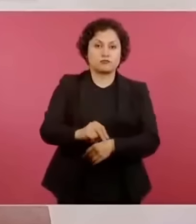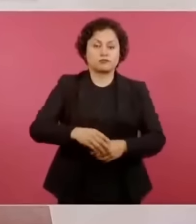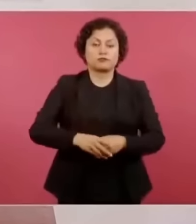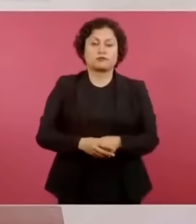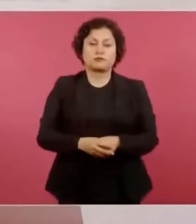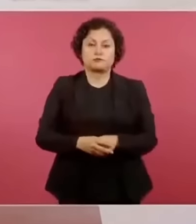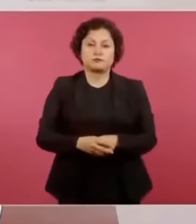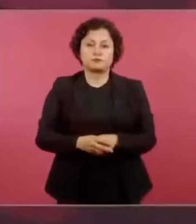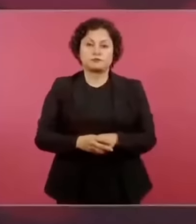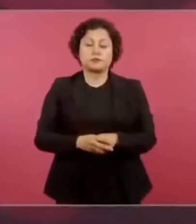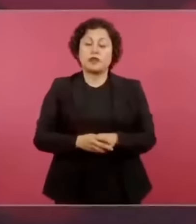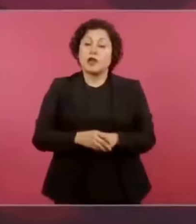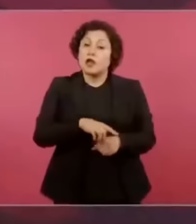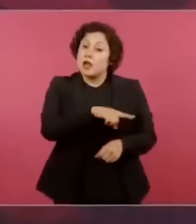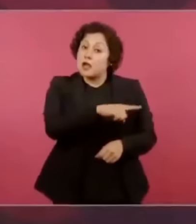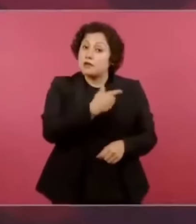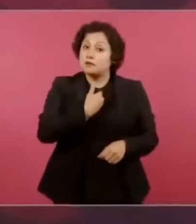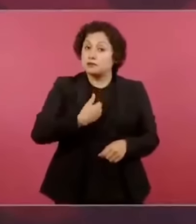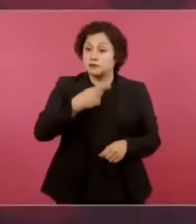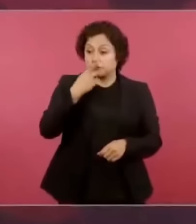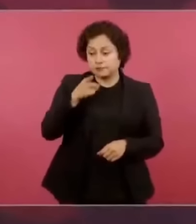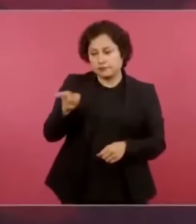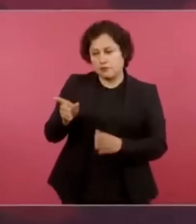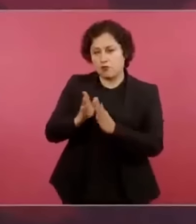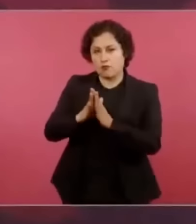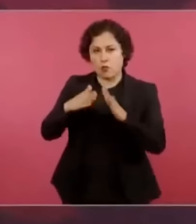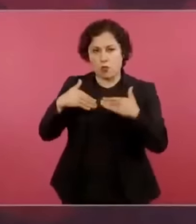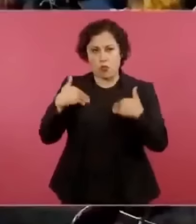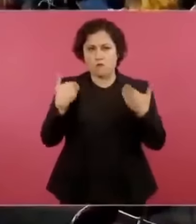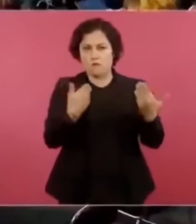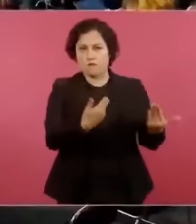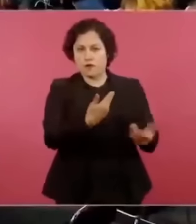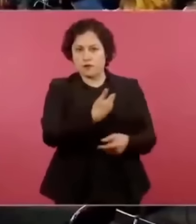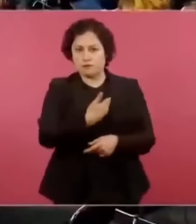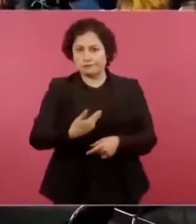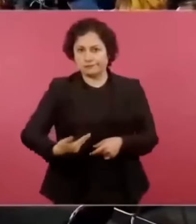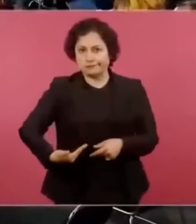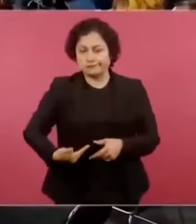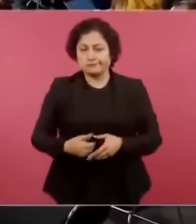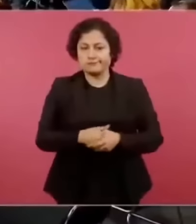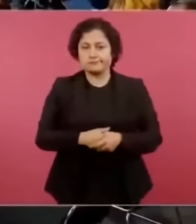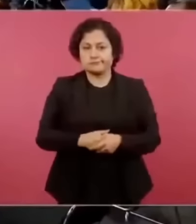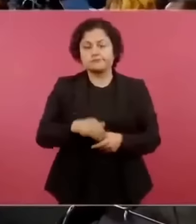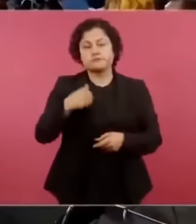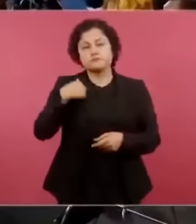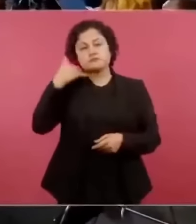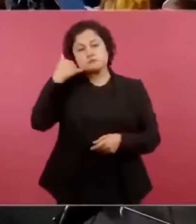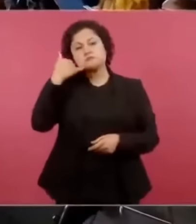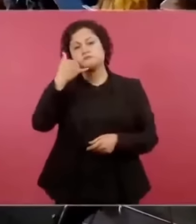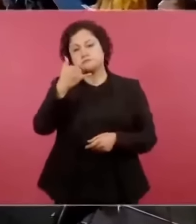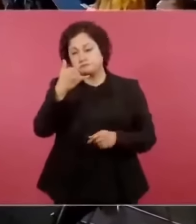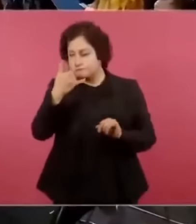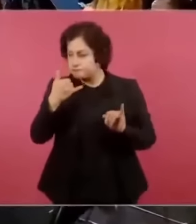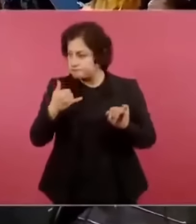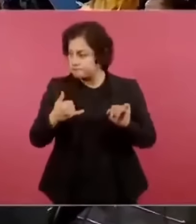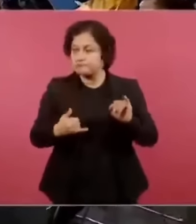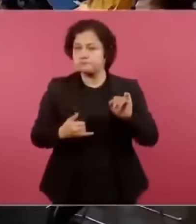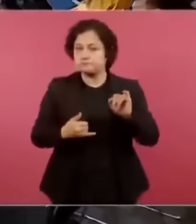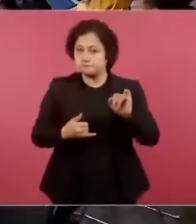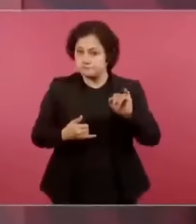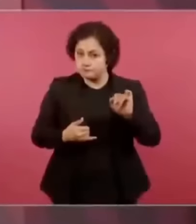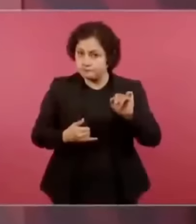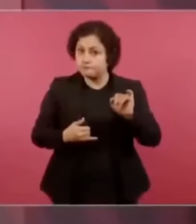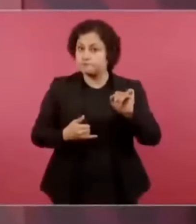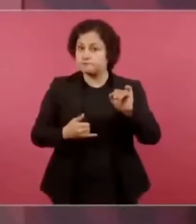Dice que confíes en él. Entonces yo le decía por teléfono, sí,